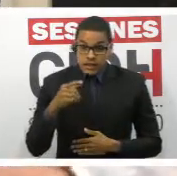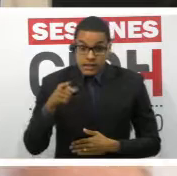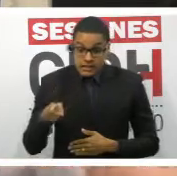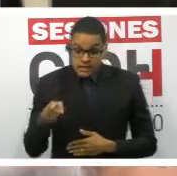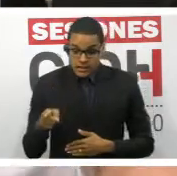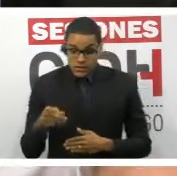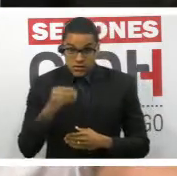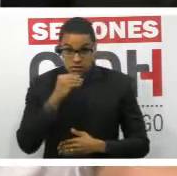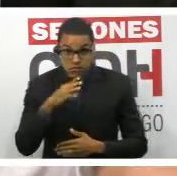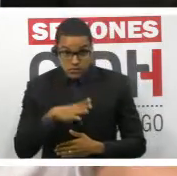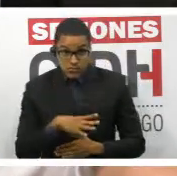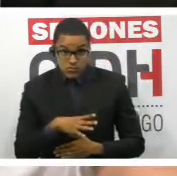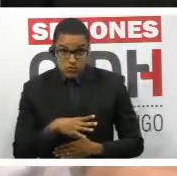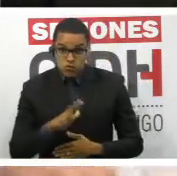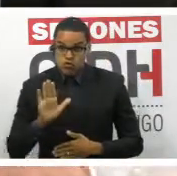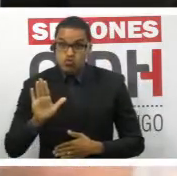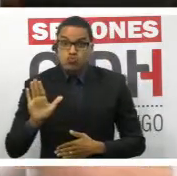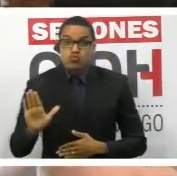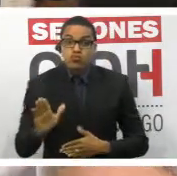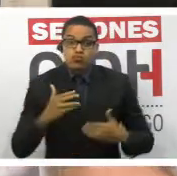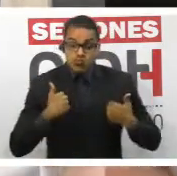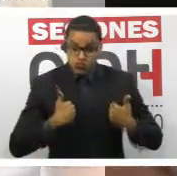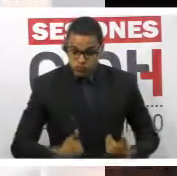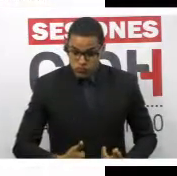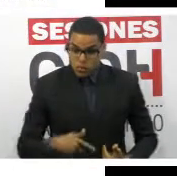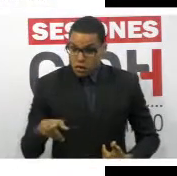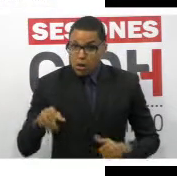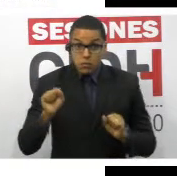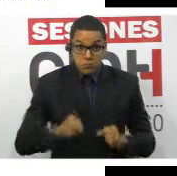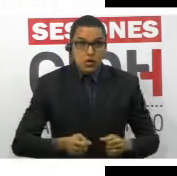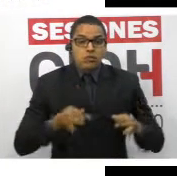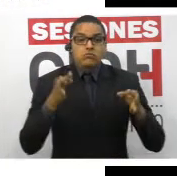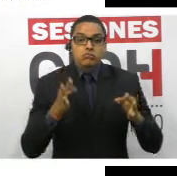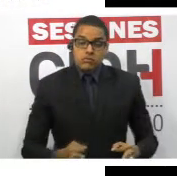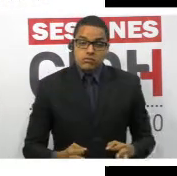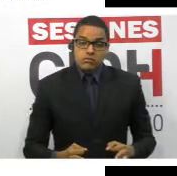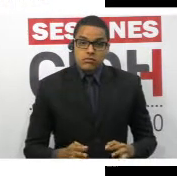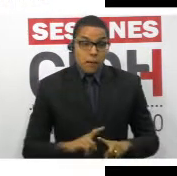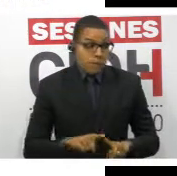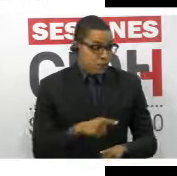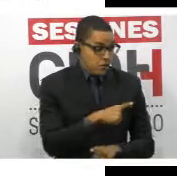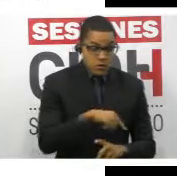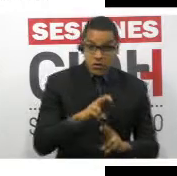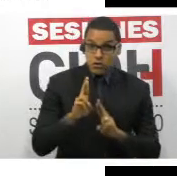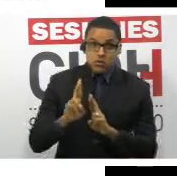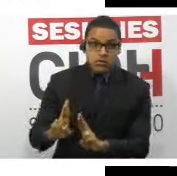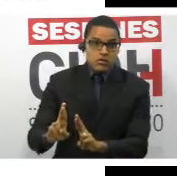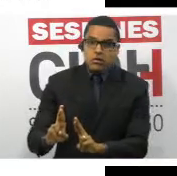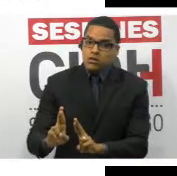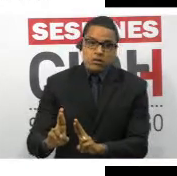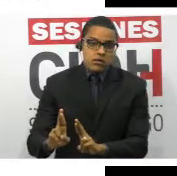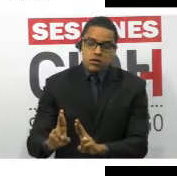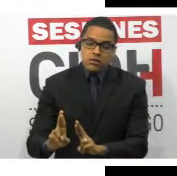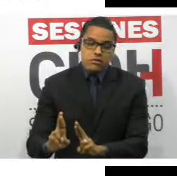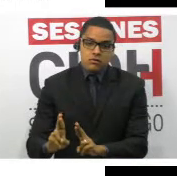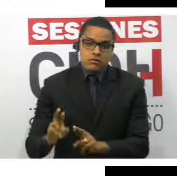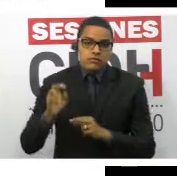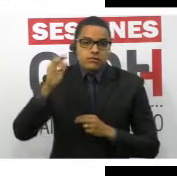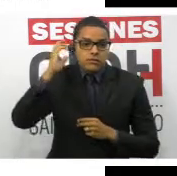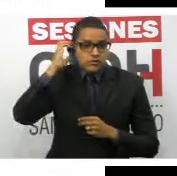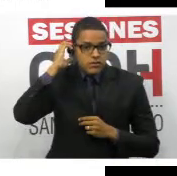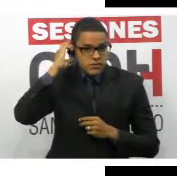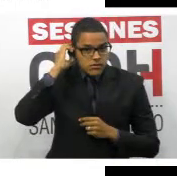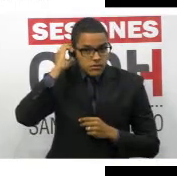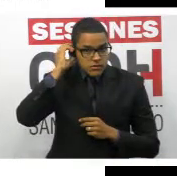falta de apoyo óptico obstaculización del grupo familiar para el ejercicio de la sexualidad de las personas con